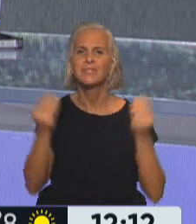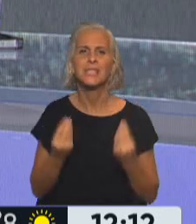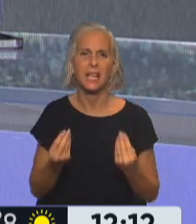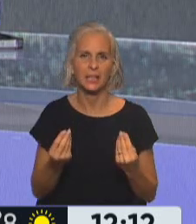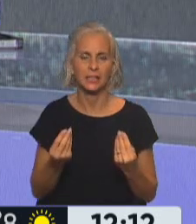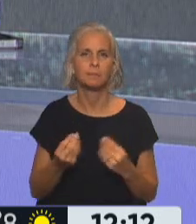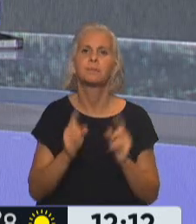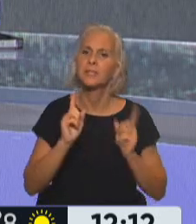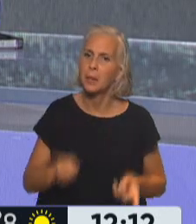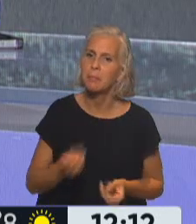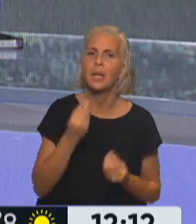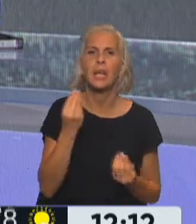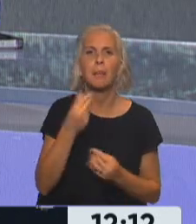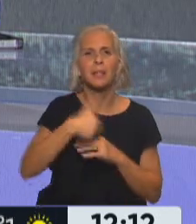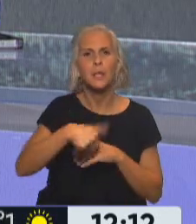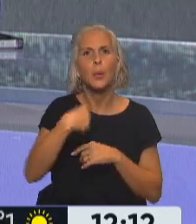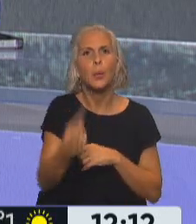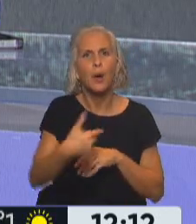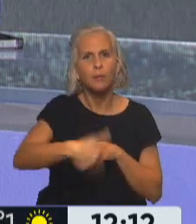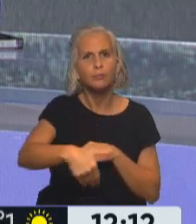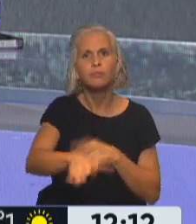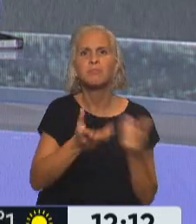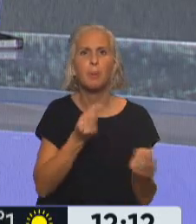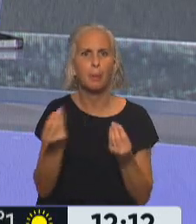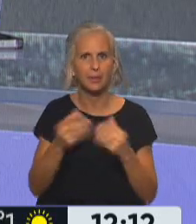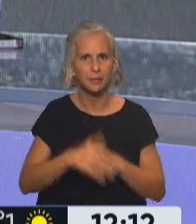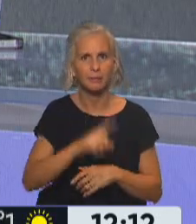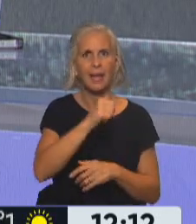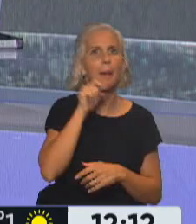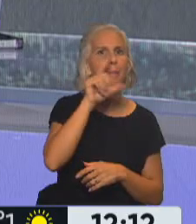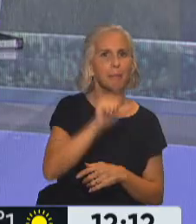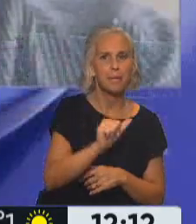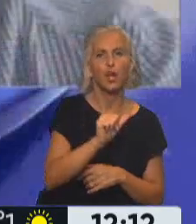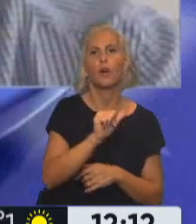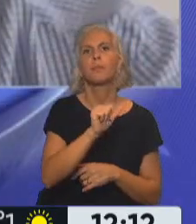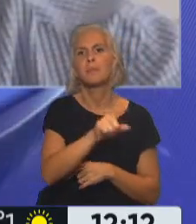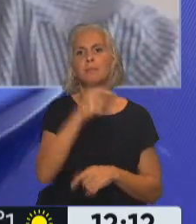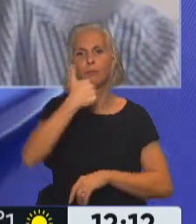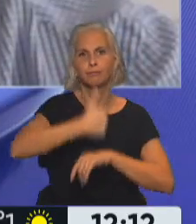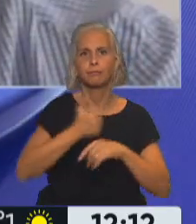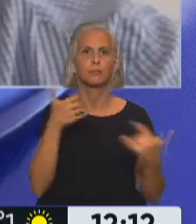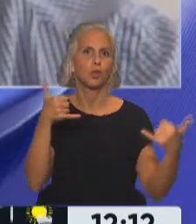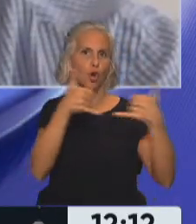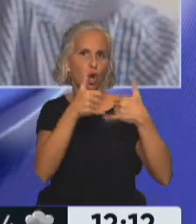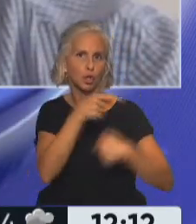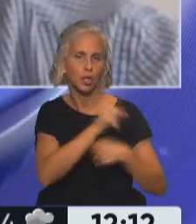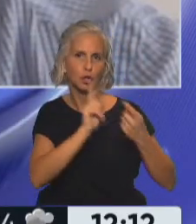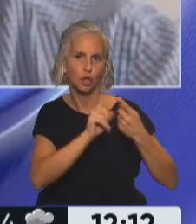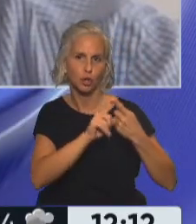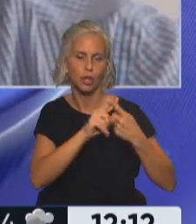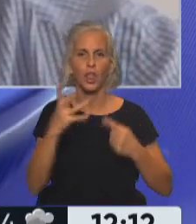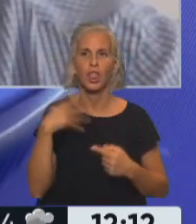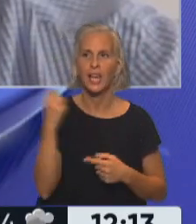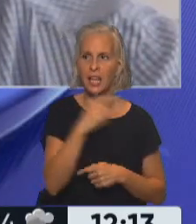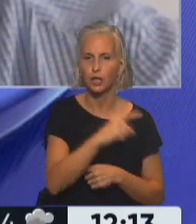nada saber qué va a suceder en los próximos días. Camilo Tiscornia está con nosotros, él es director de C&T